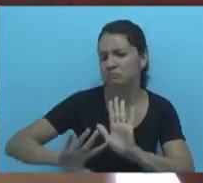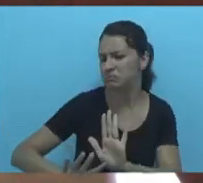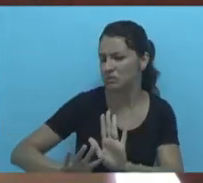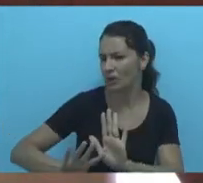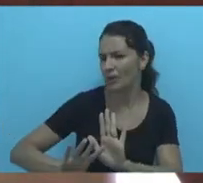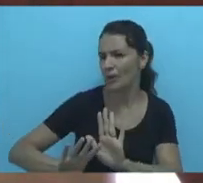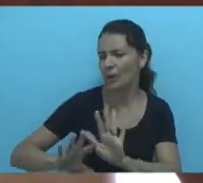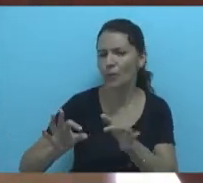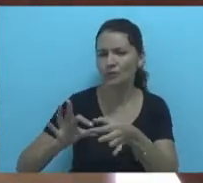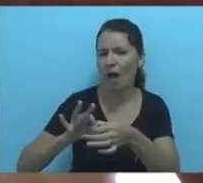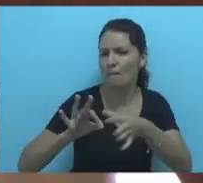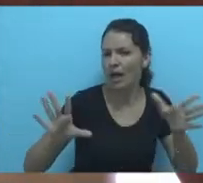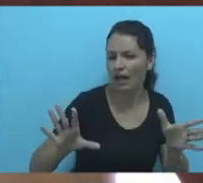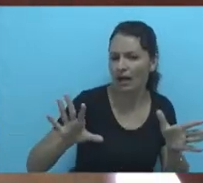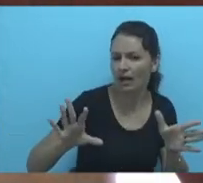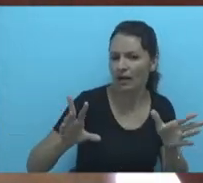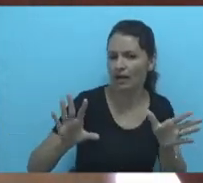desligada, mejor dicho, de lo que